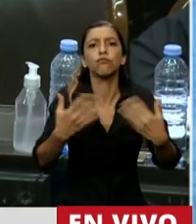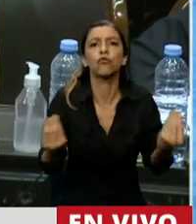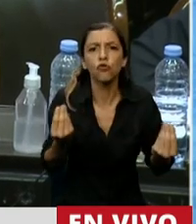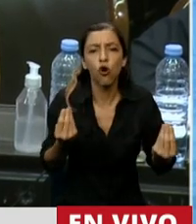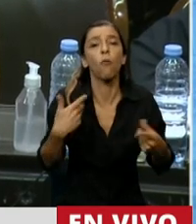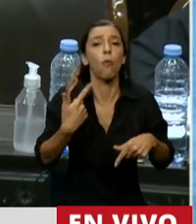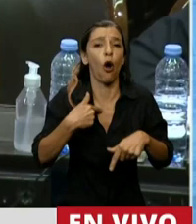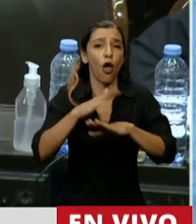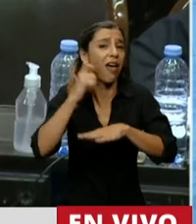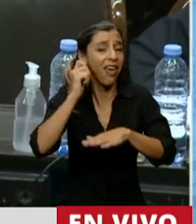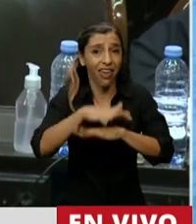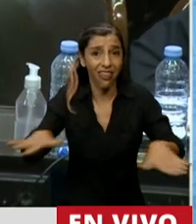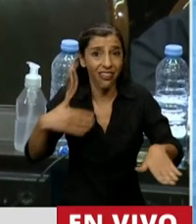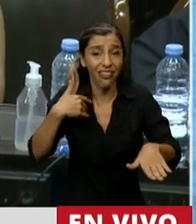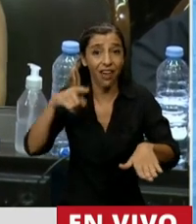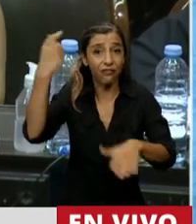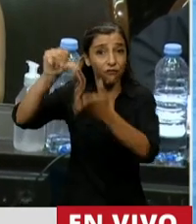en el extranjero, que fueron